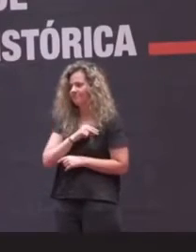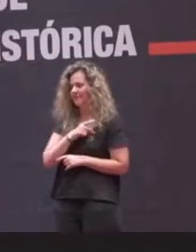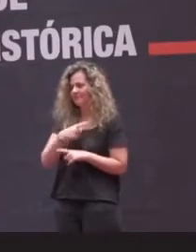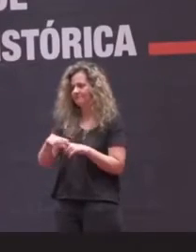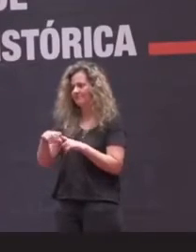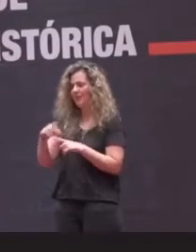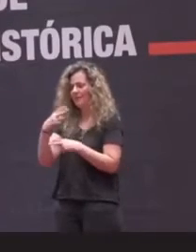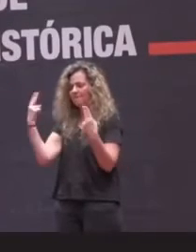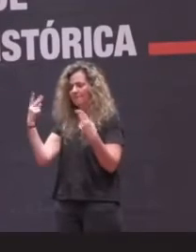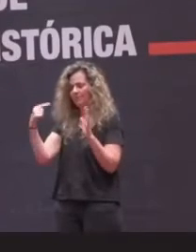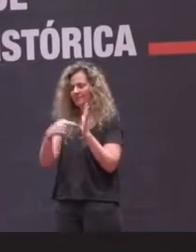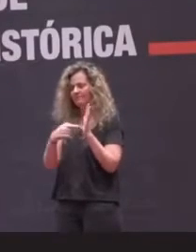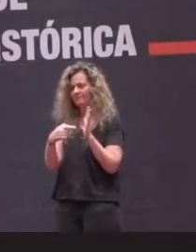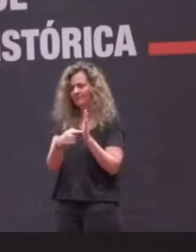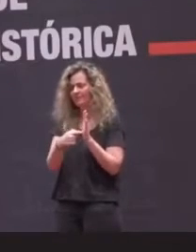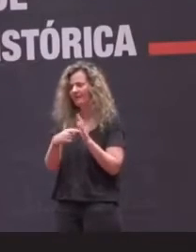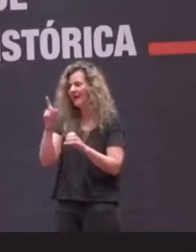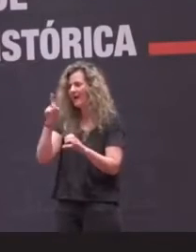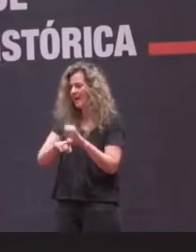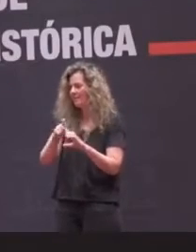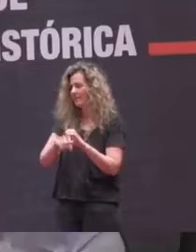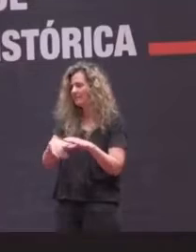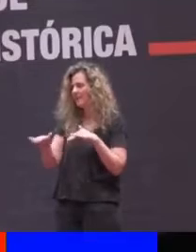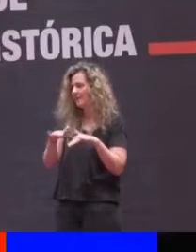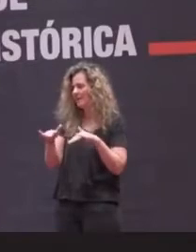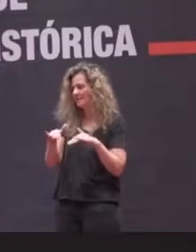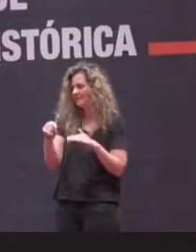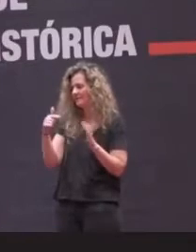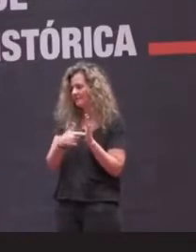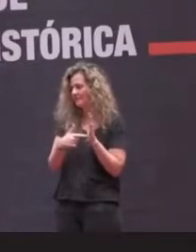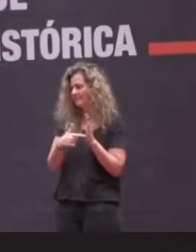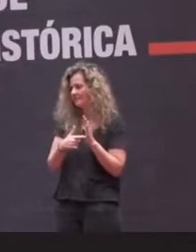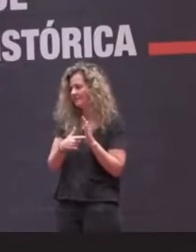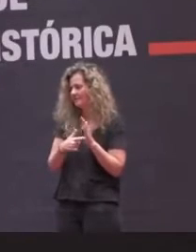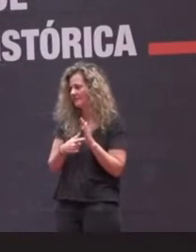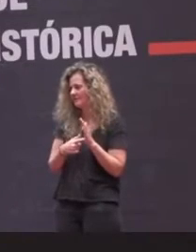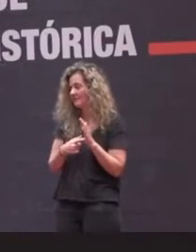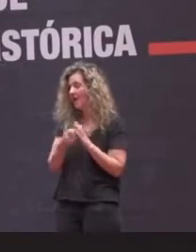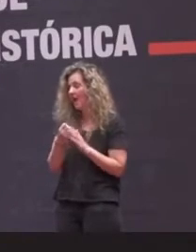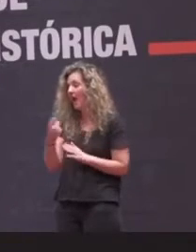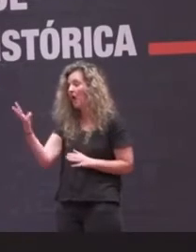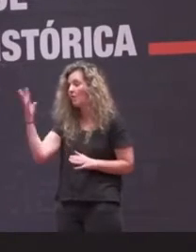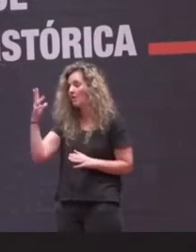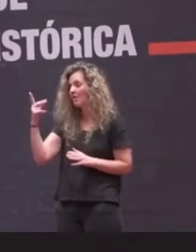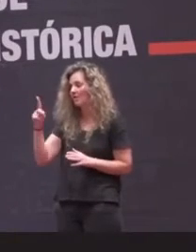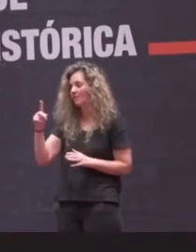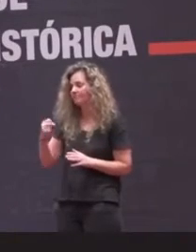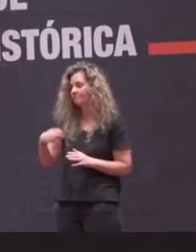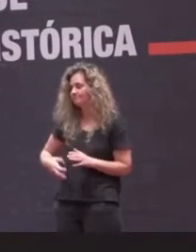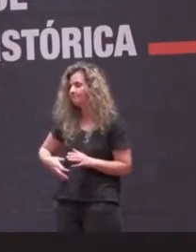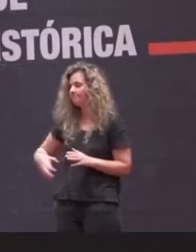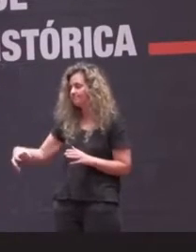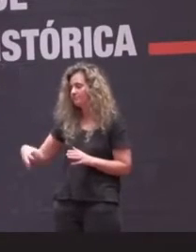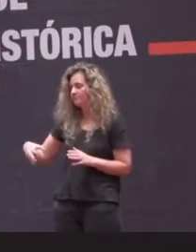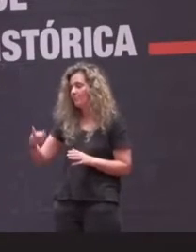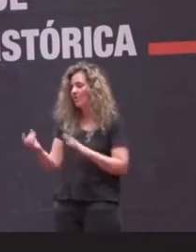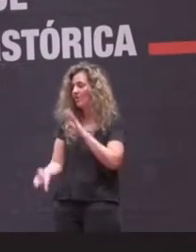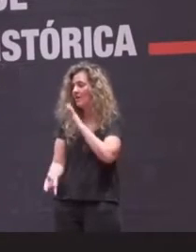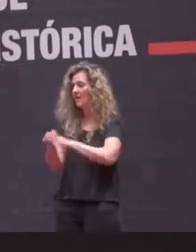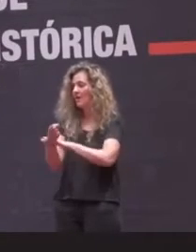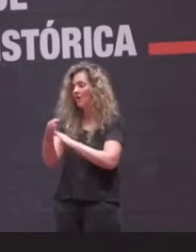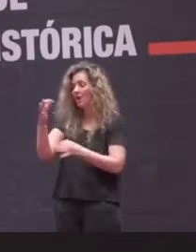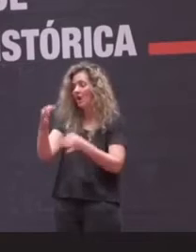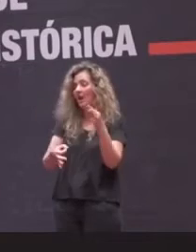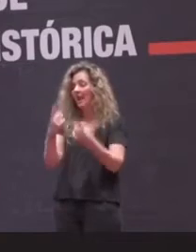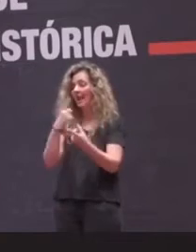sentencia. Y que participaron muy activamente y que probablemente alguna de las fortunas que se generaron como consecuencia de negocios